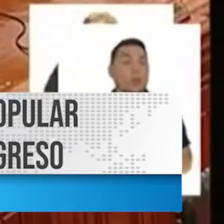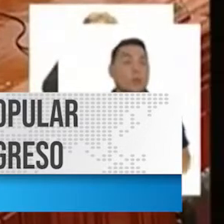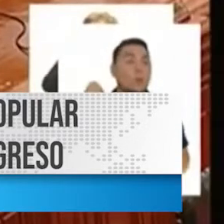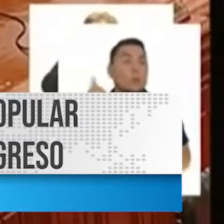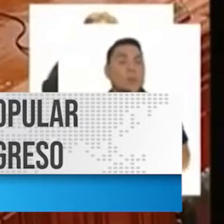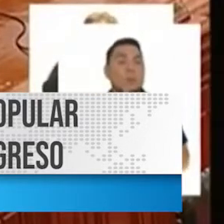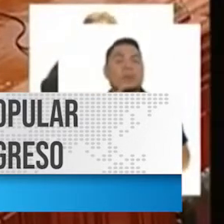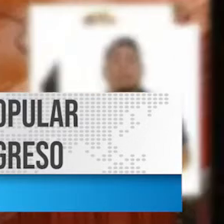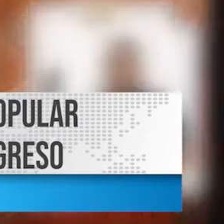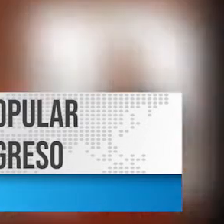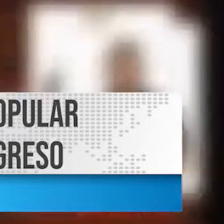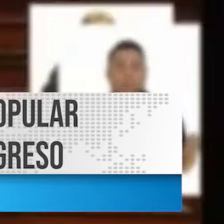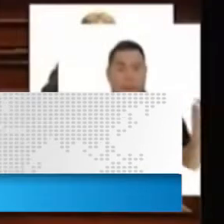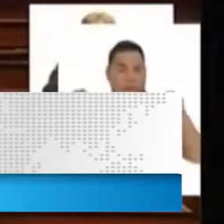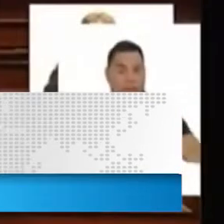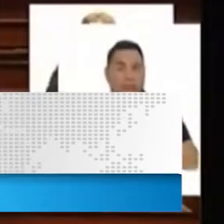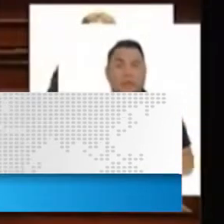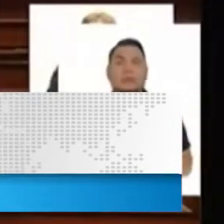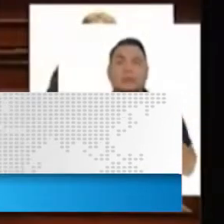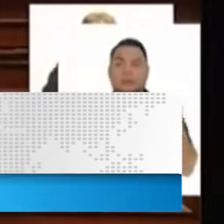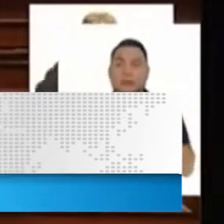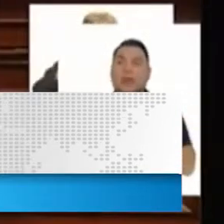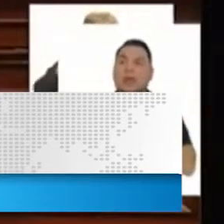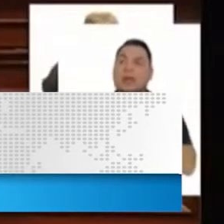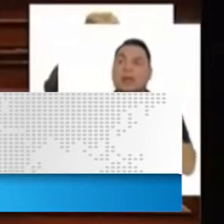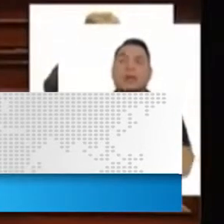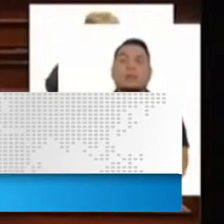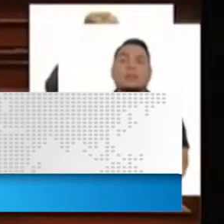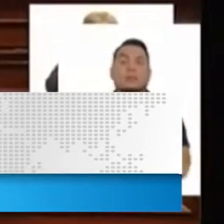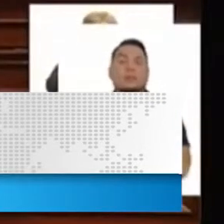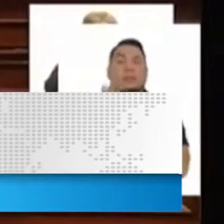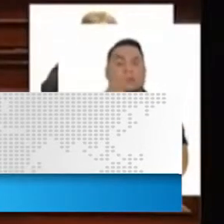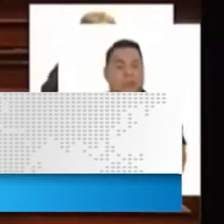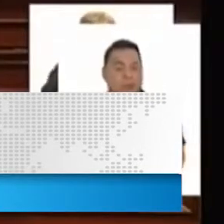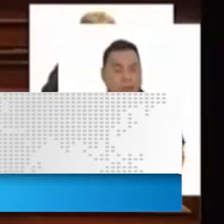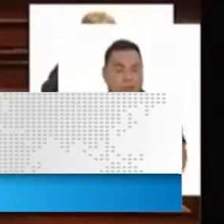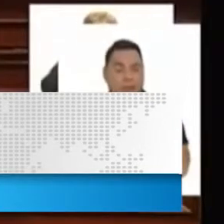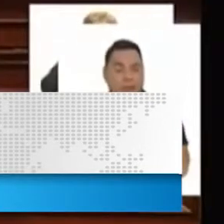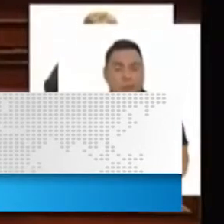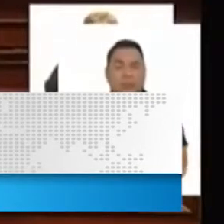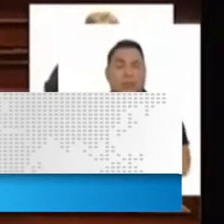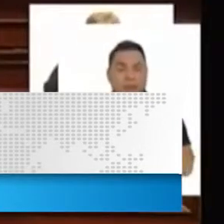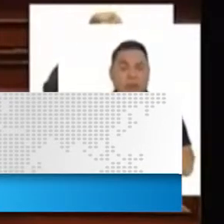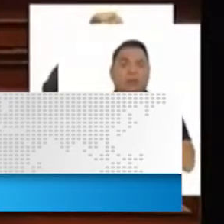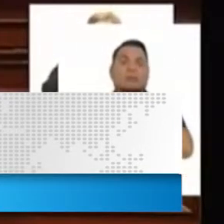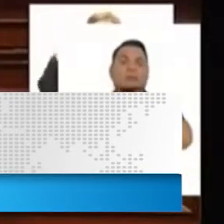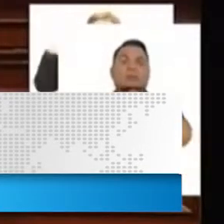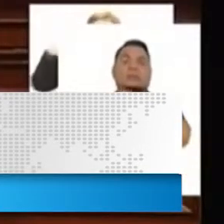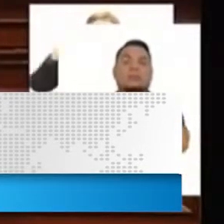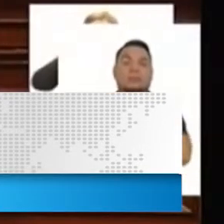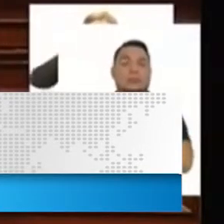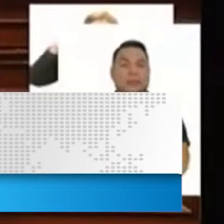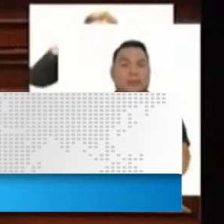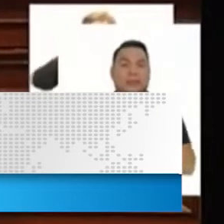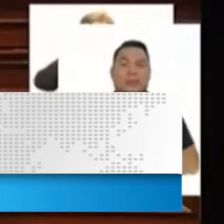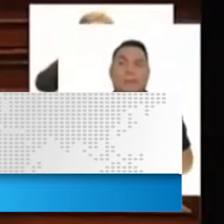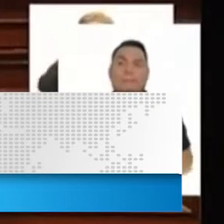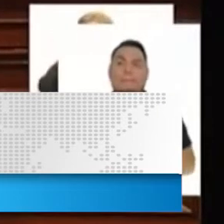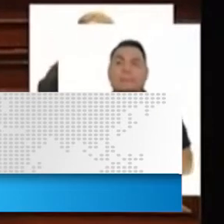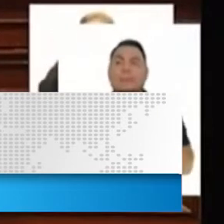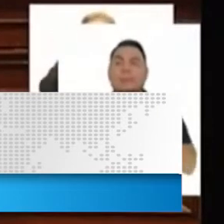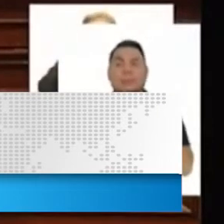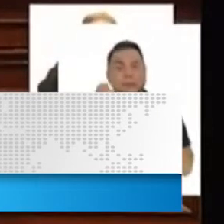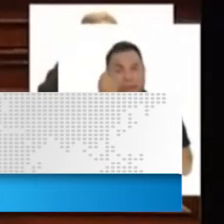desde el Legislativo. Hemos desarrollado propuestas y agendas a lo largo de la campaña electoral.